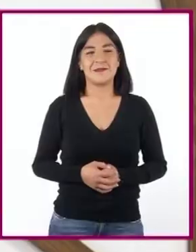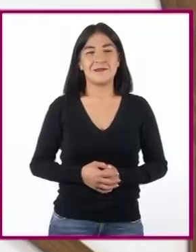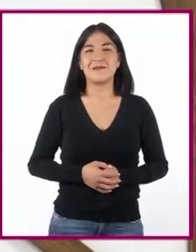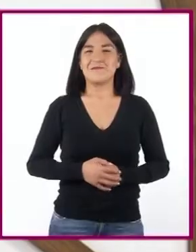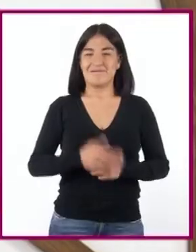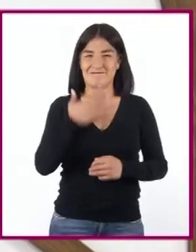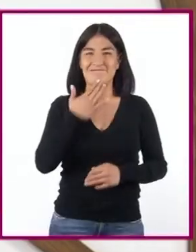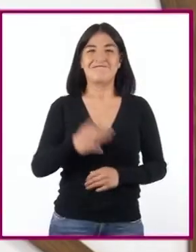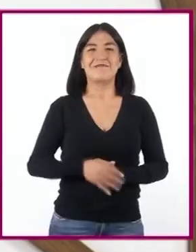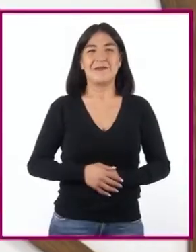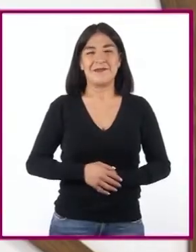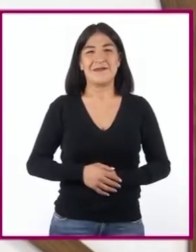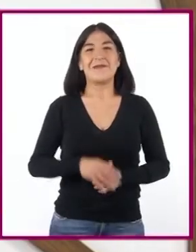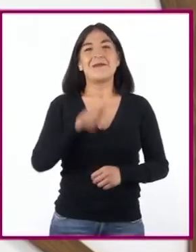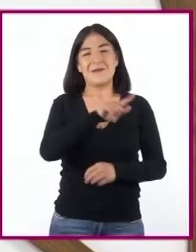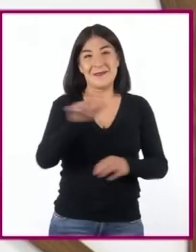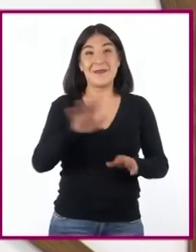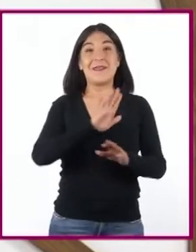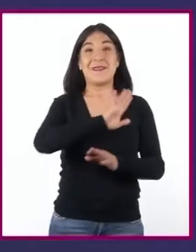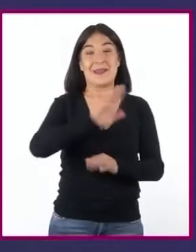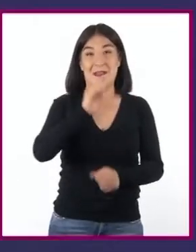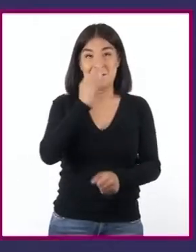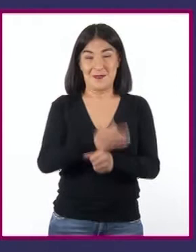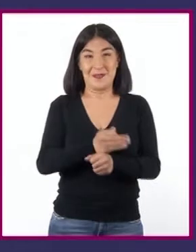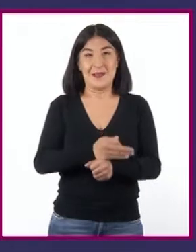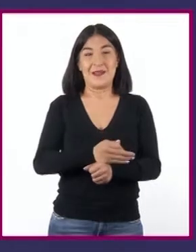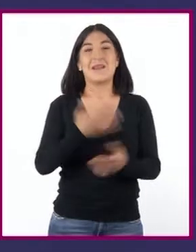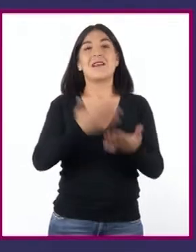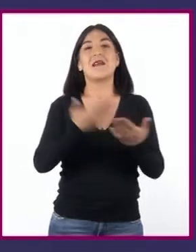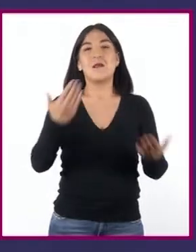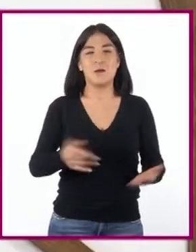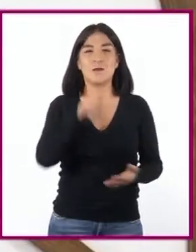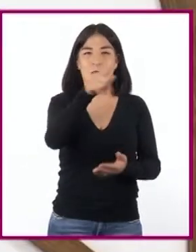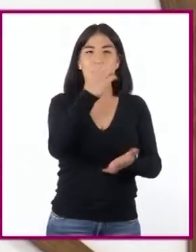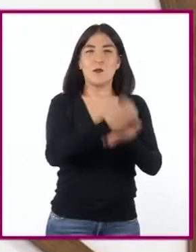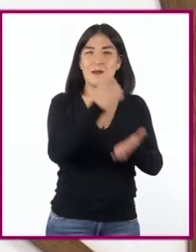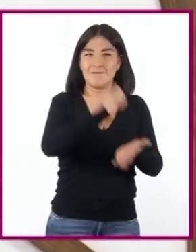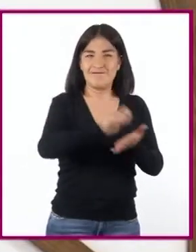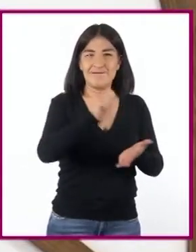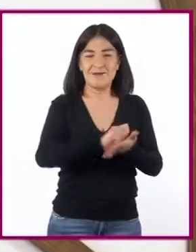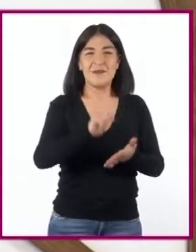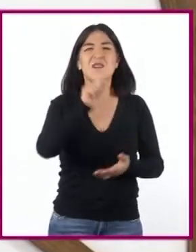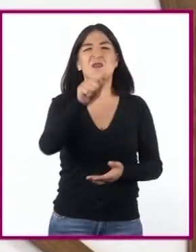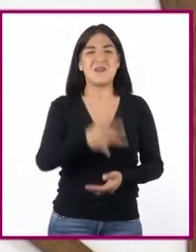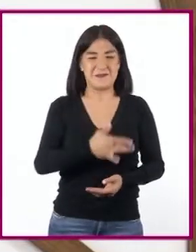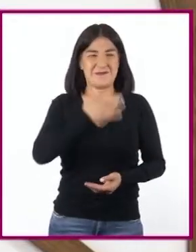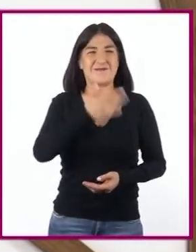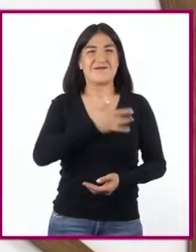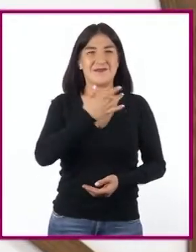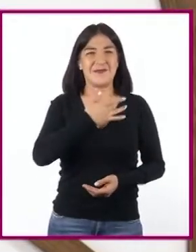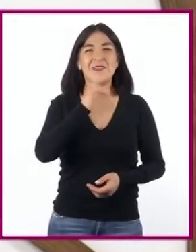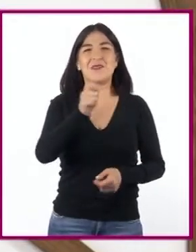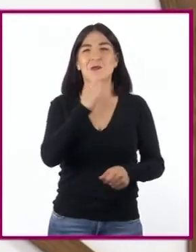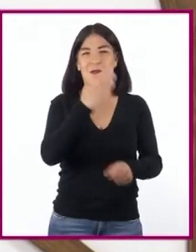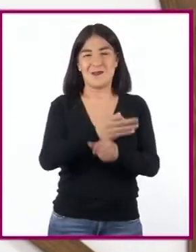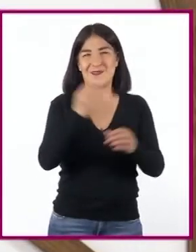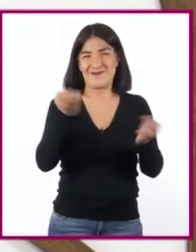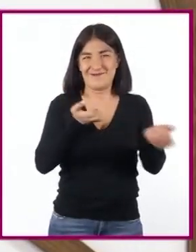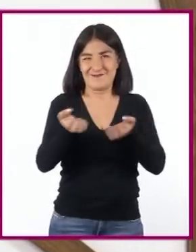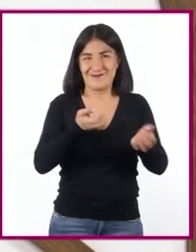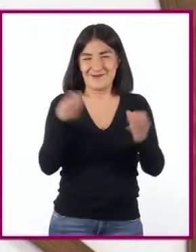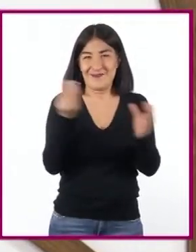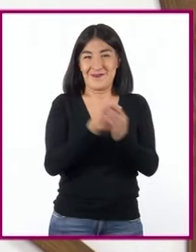Bien, ya pueden abrir los ojos. Ahora, anoten en su cuaderno lo que escucharon y sintieron durante este